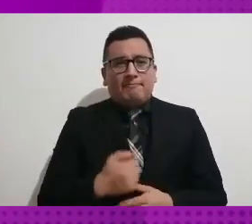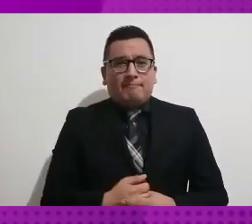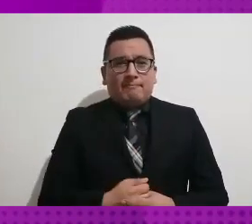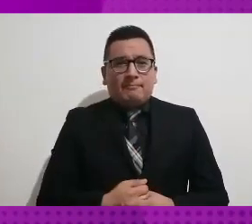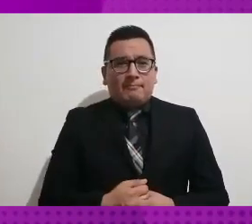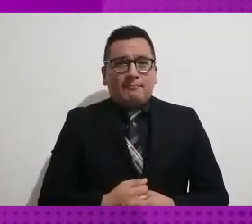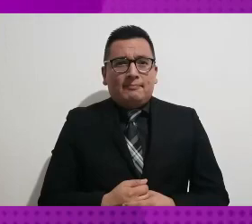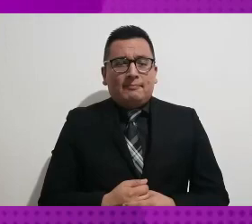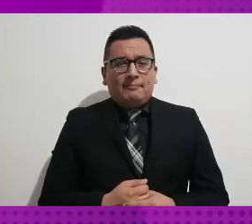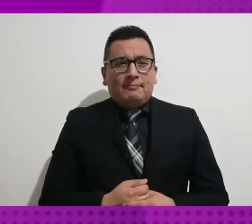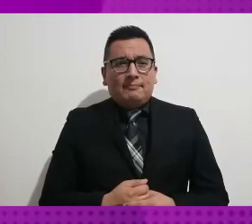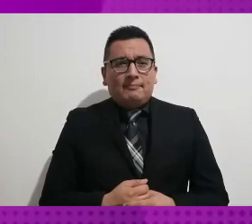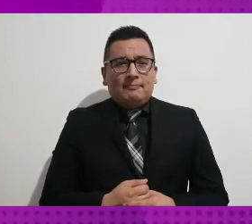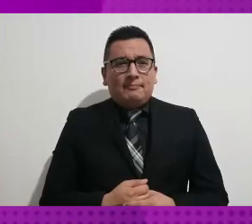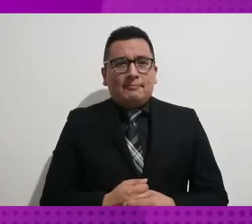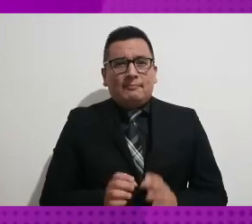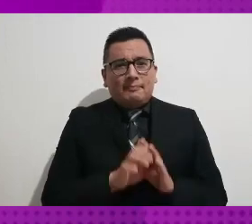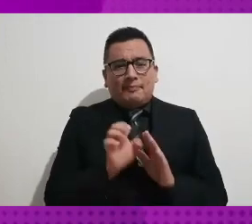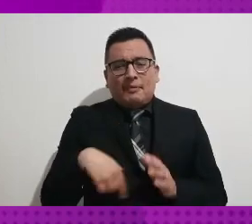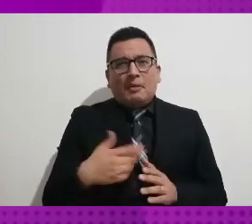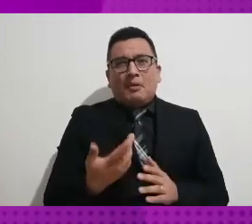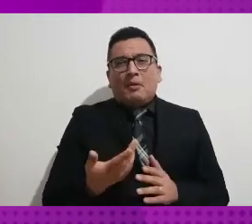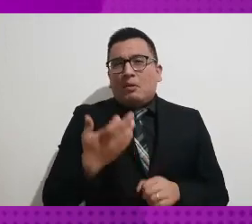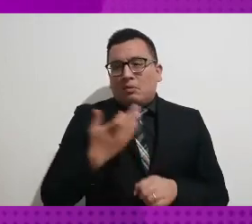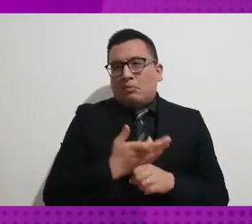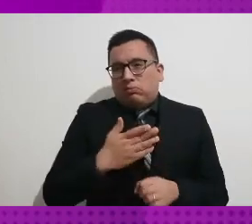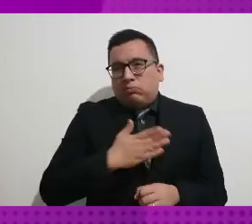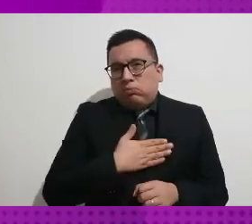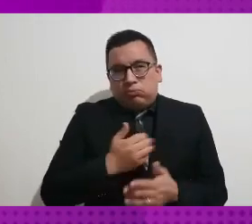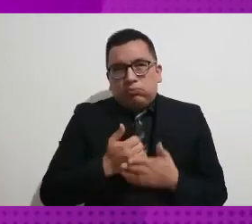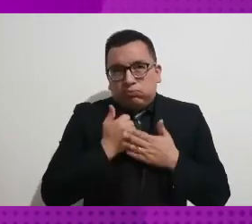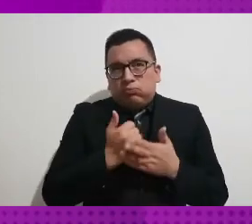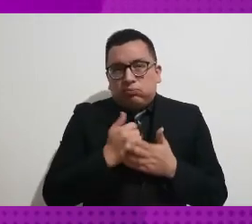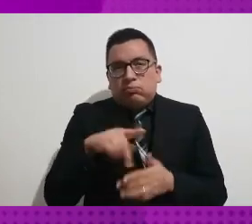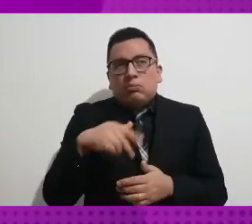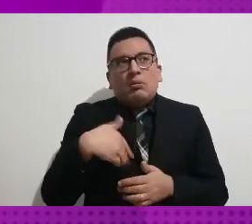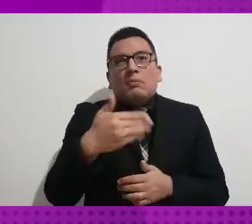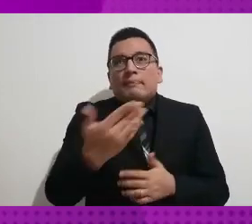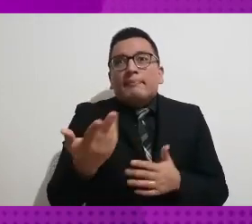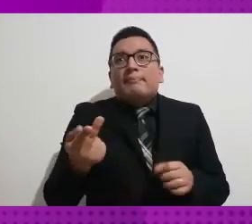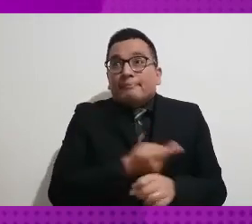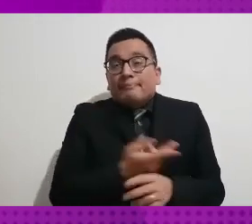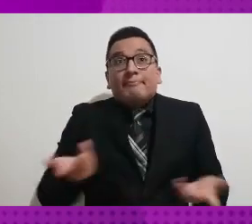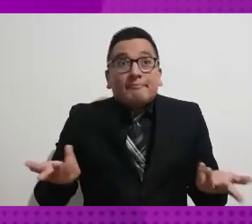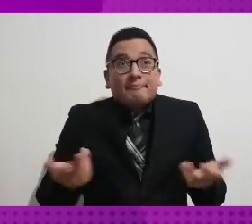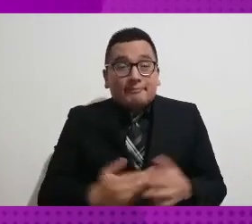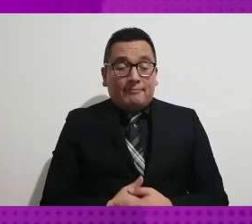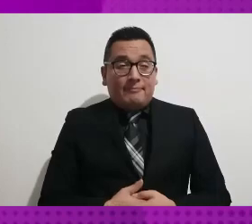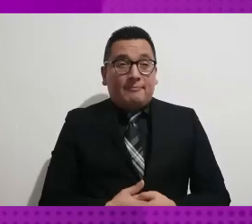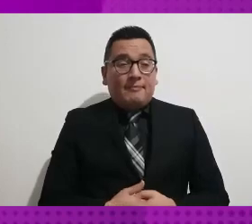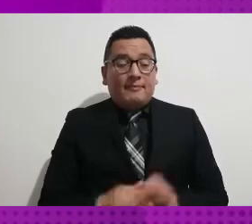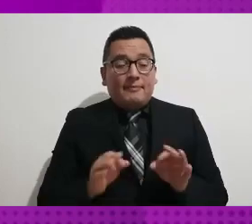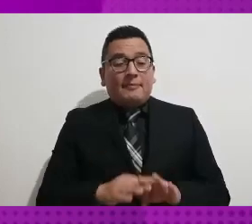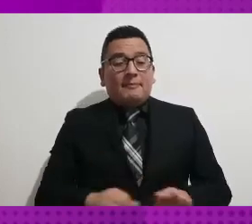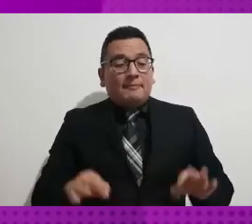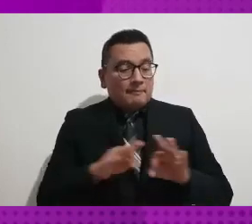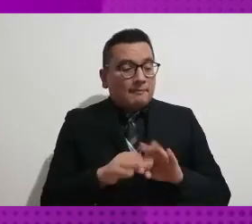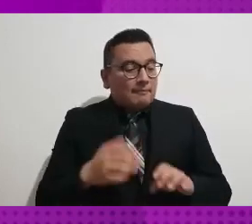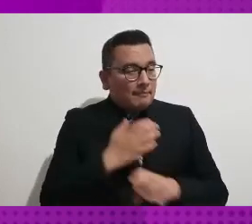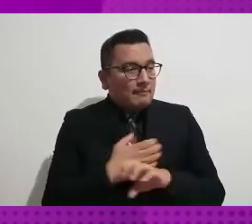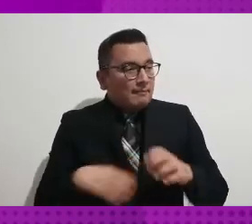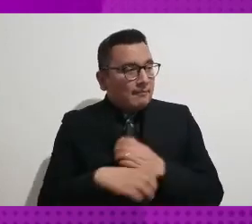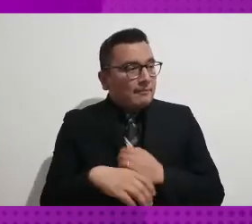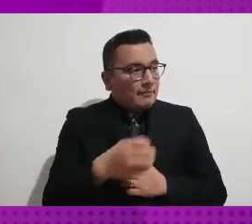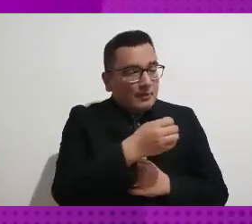pues yo estoy aquí, pero al rato no voy a estar aquí. Entonces, hay que hacer que las cosas caminen de una